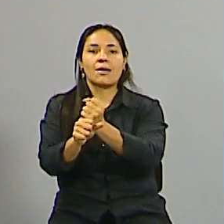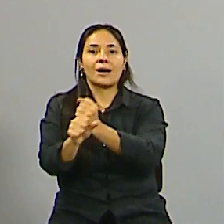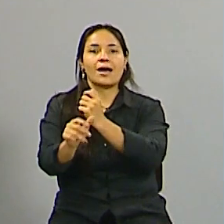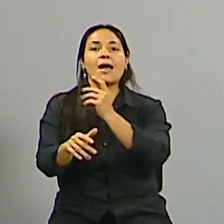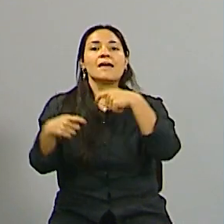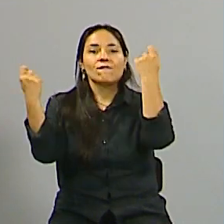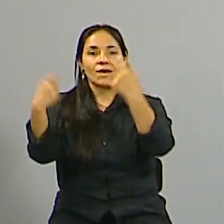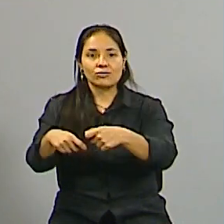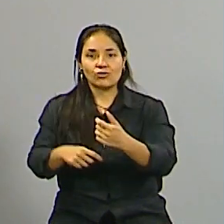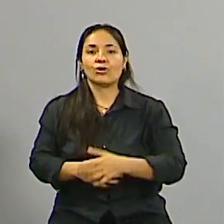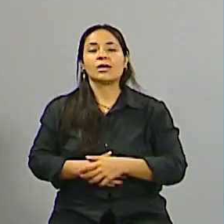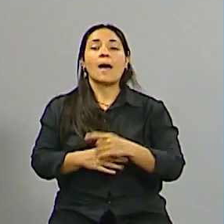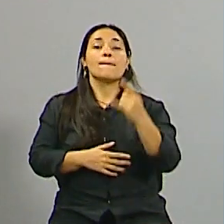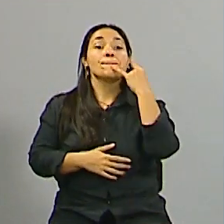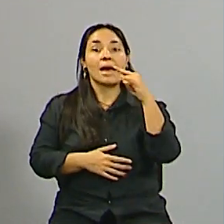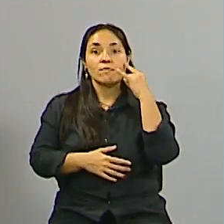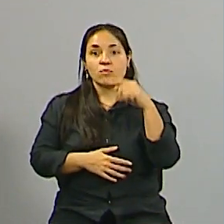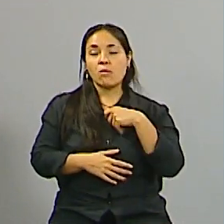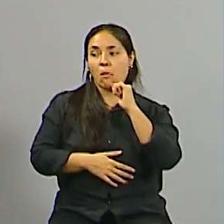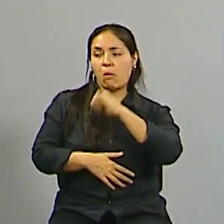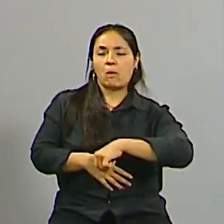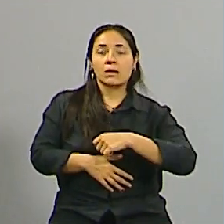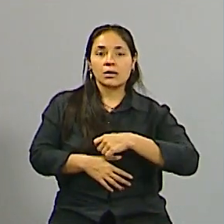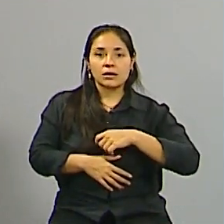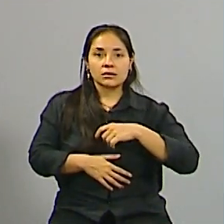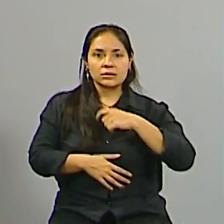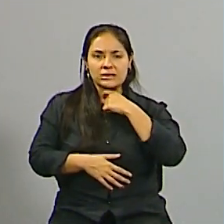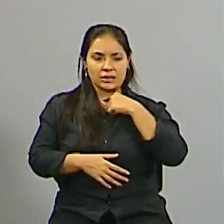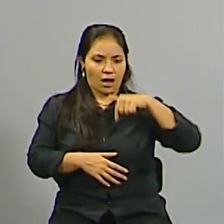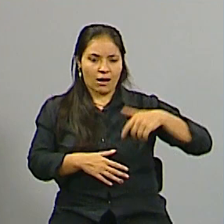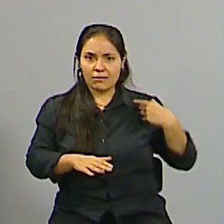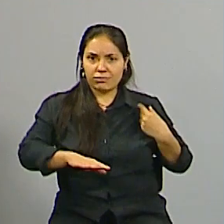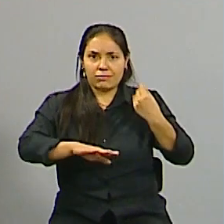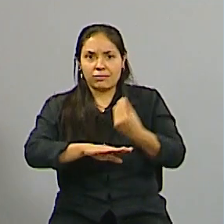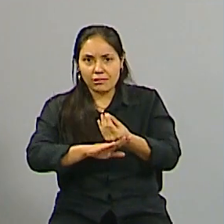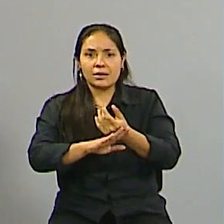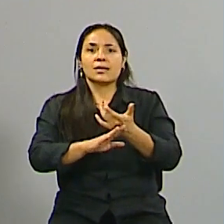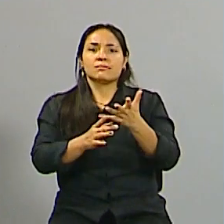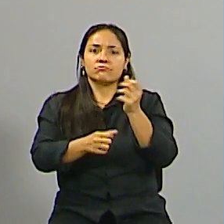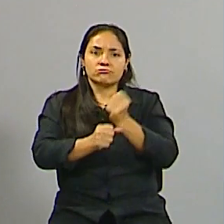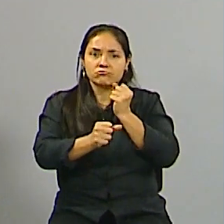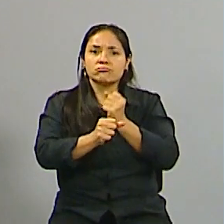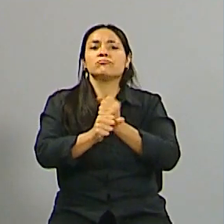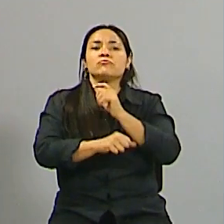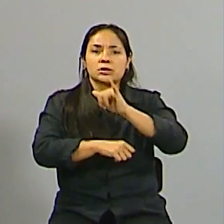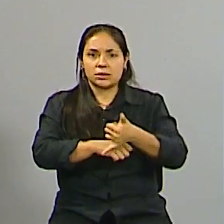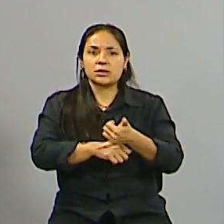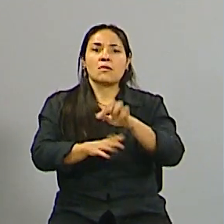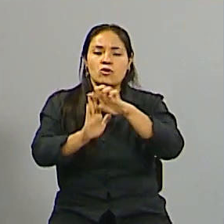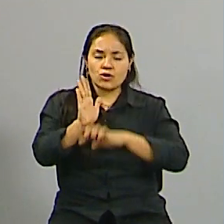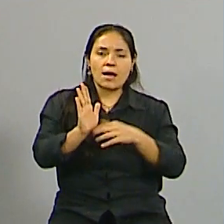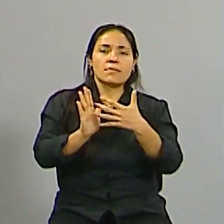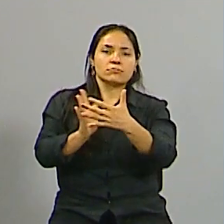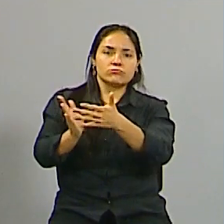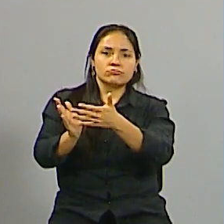fomentar inversiones. Maipú le dio la espalda y claramente lo trabajamos nosotros con las poquitas herramientas que teníamos y generamos en Maipú